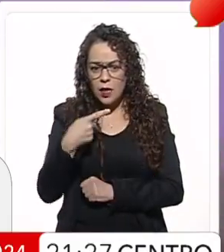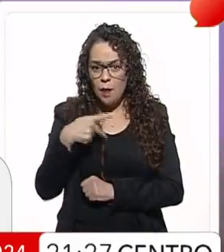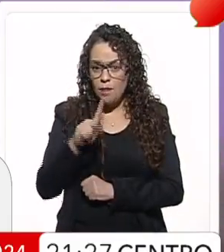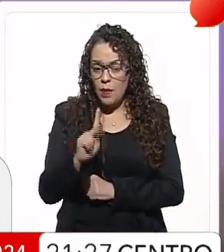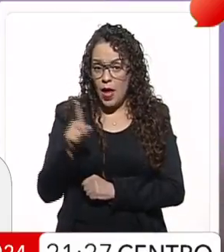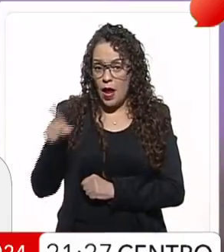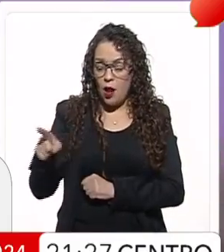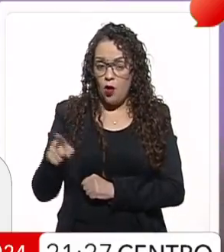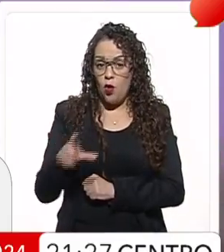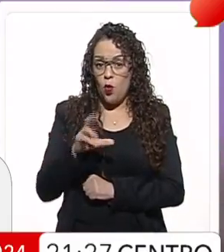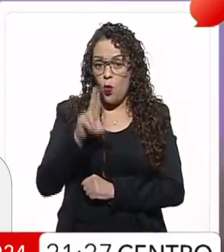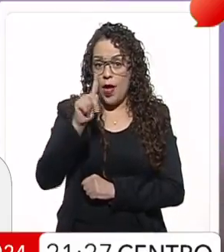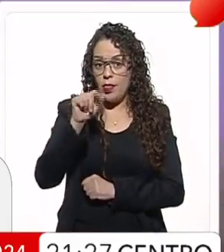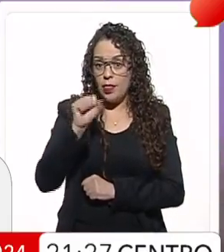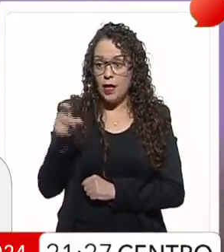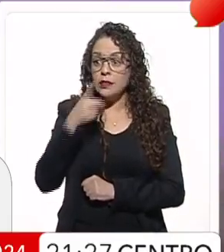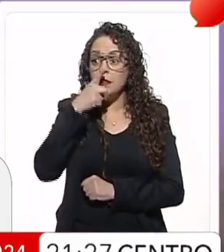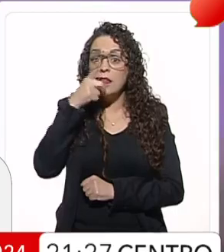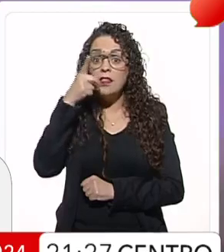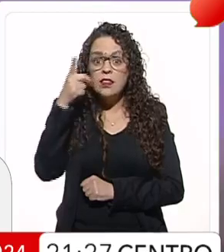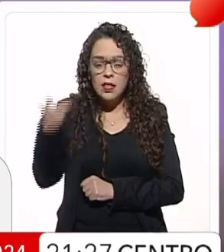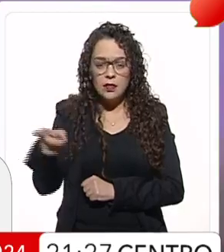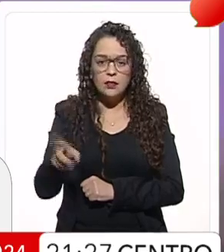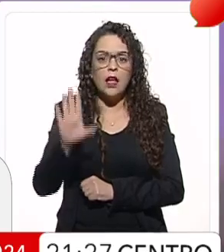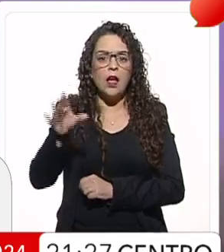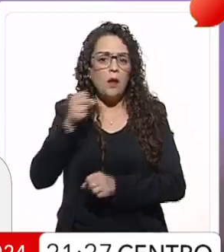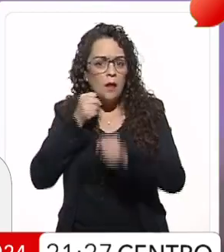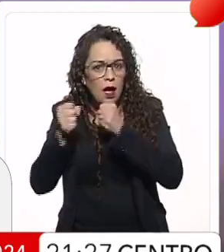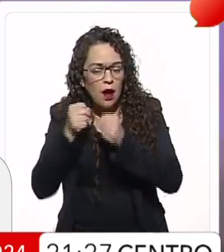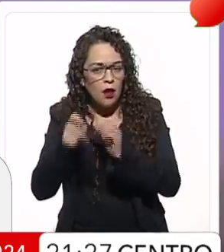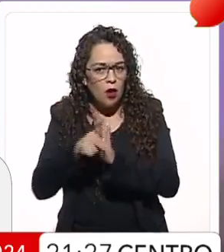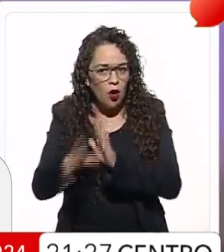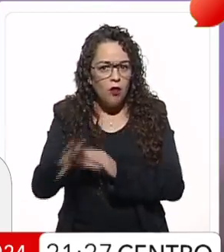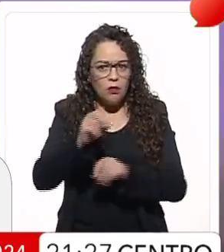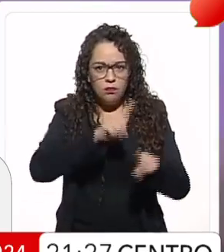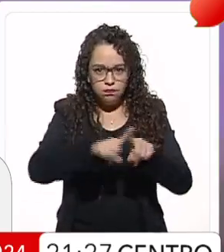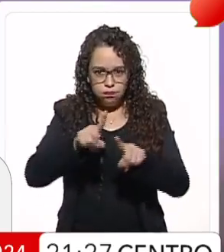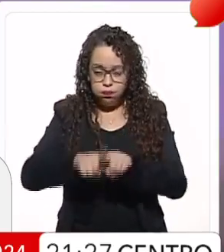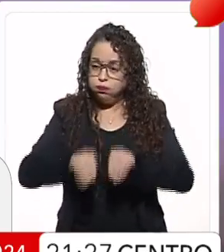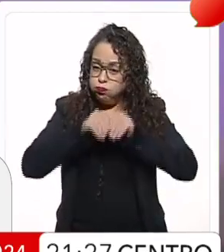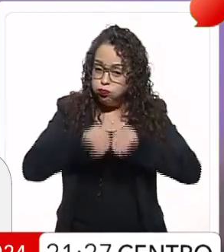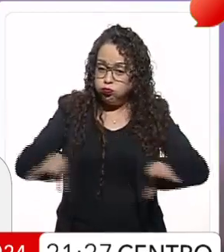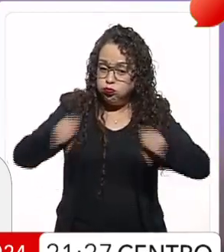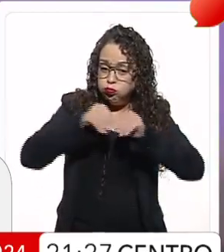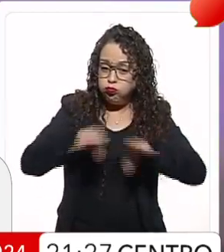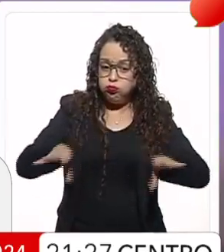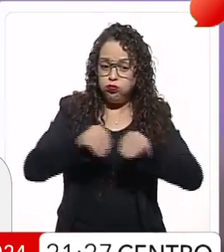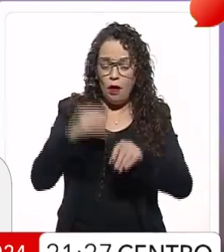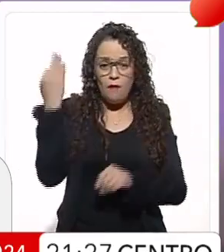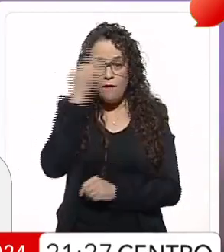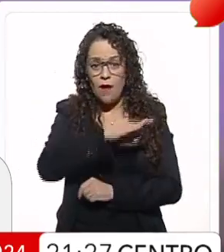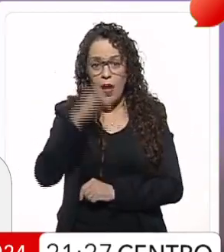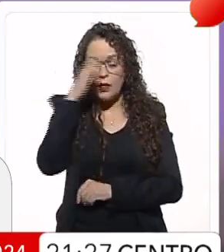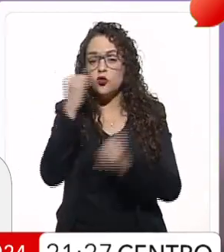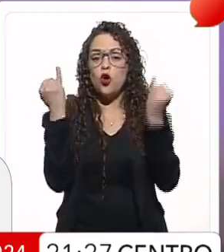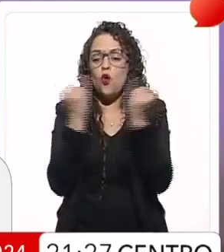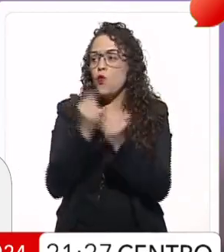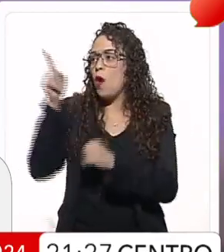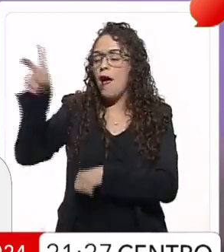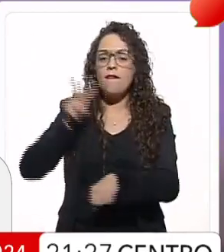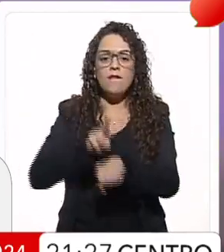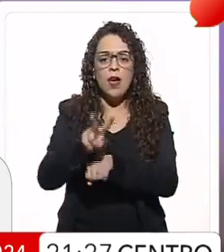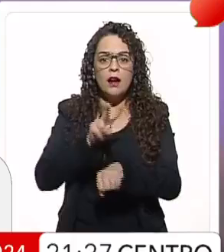de comunicación y que son las cuentas más relevantes en la desinformación de Venezuela, vuelven a ser las cuentas